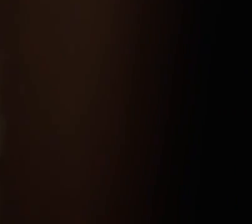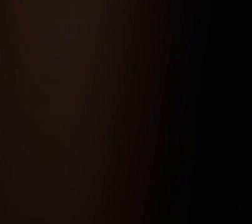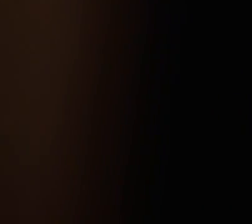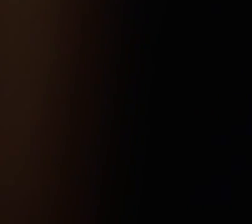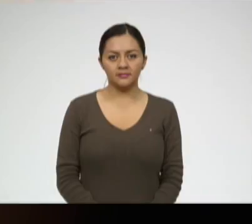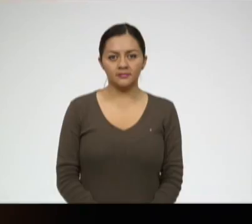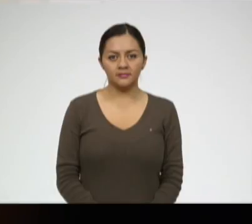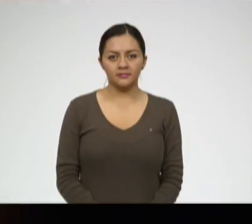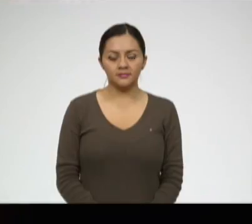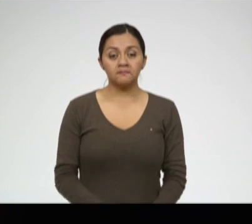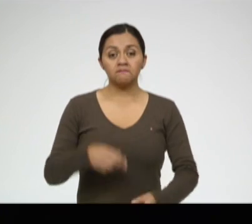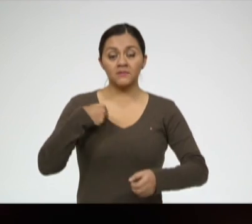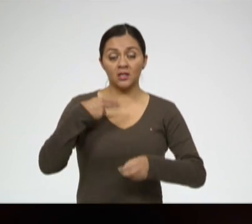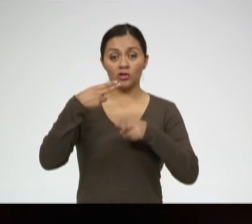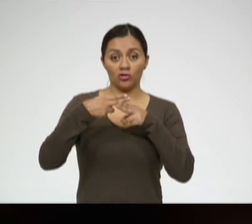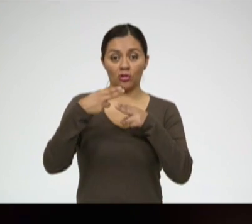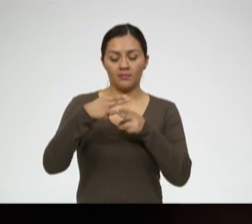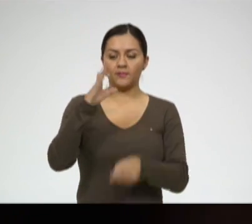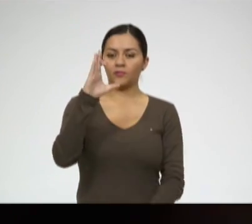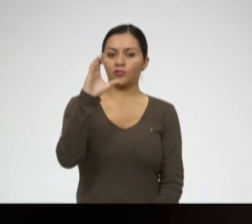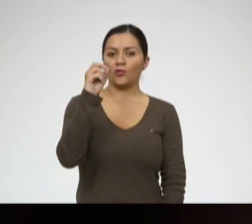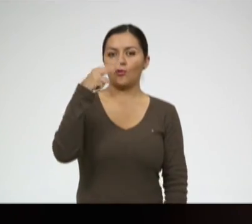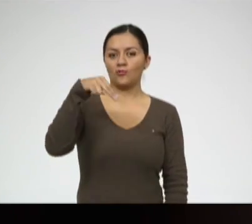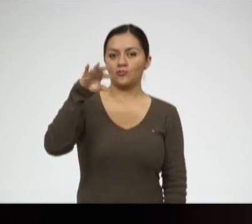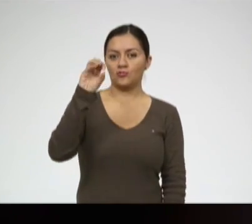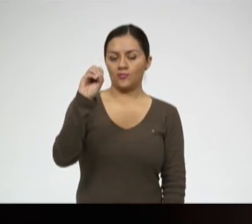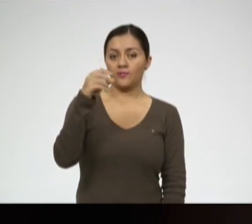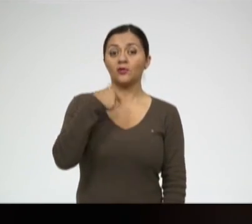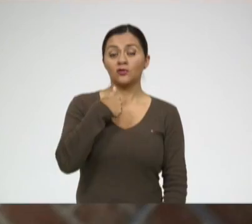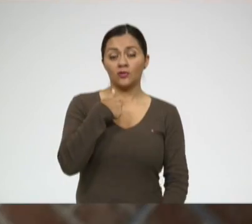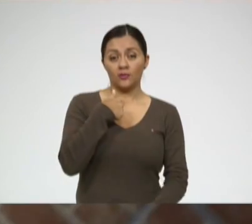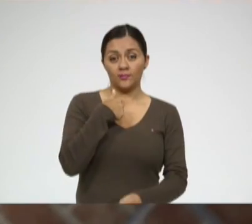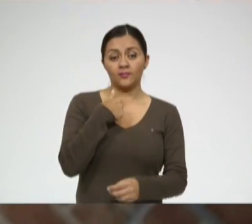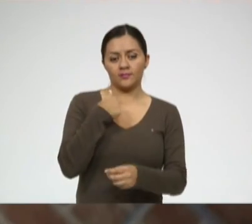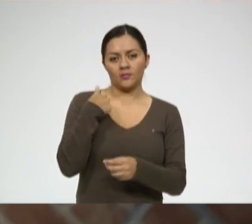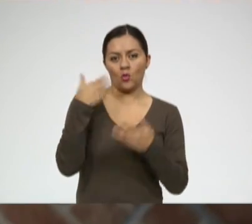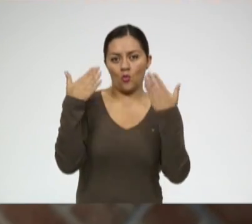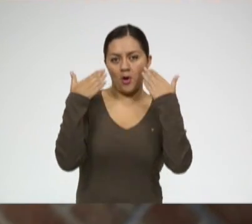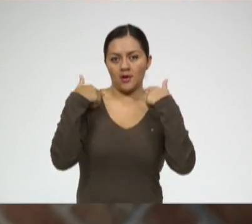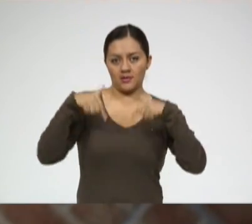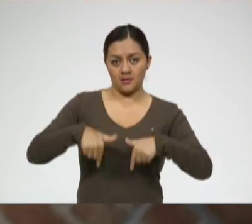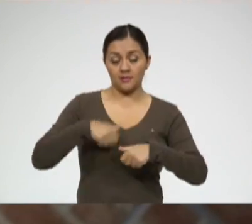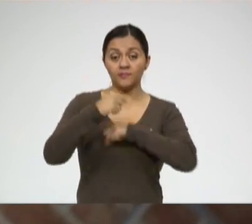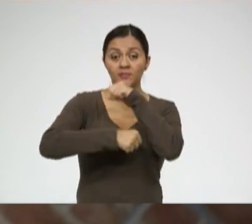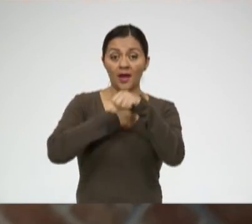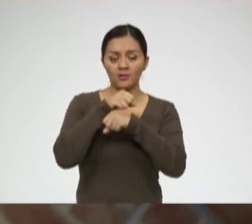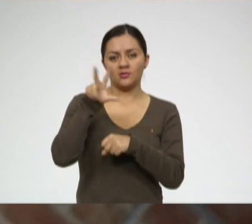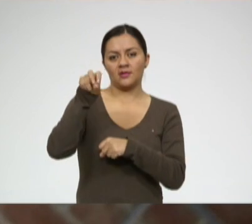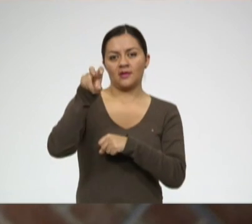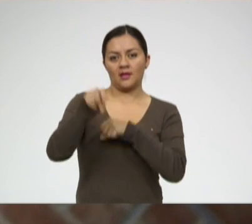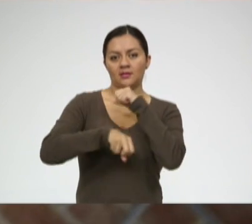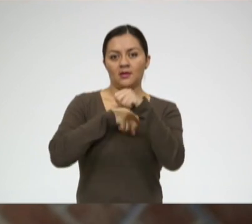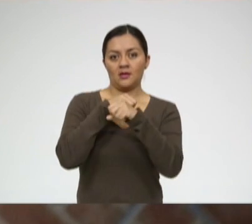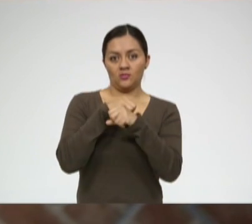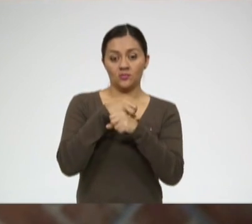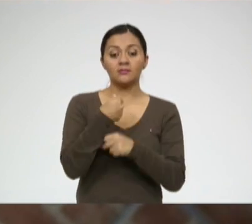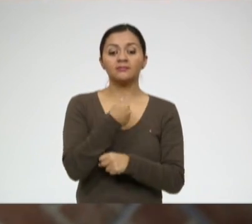Mi nombre es Toño, tengo 30 años, soy de aquí de Guayaquil. La violencia es una forma de expresarse de un ser